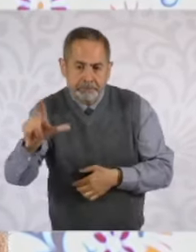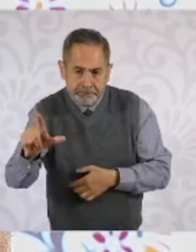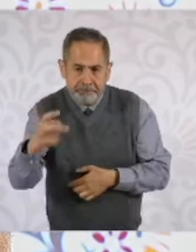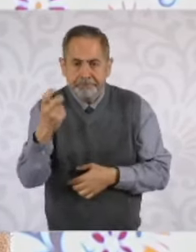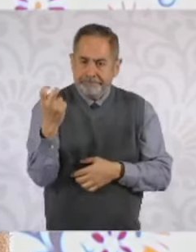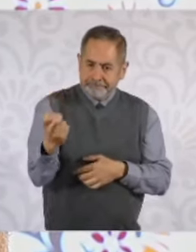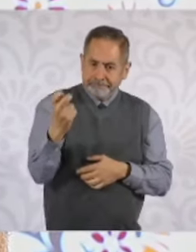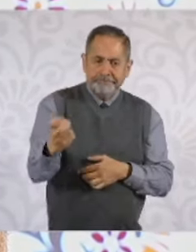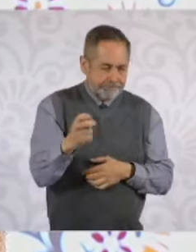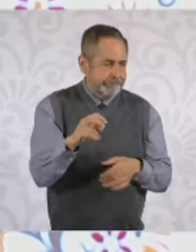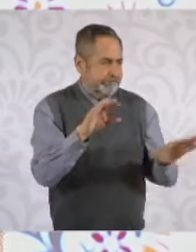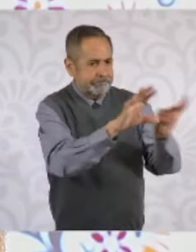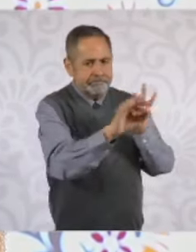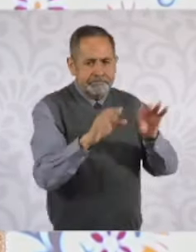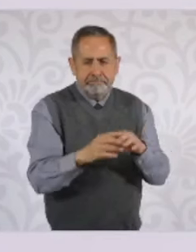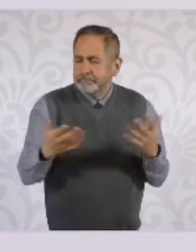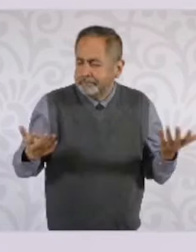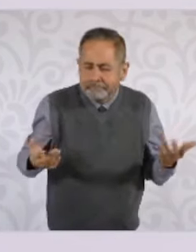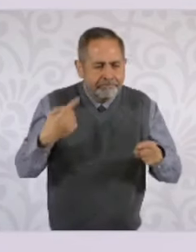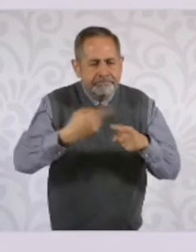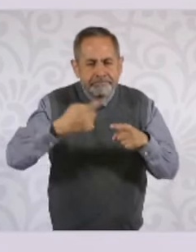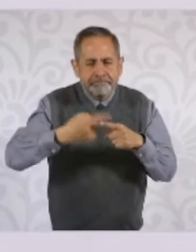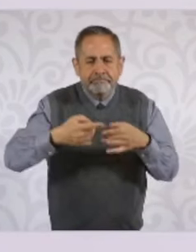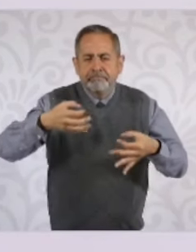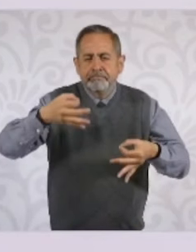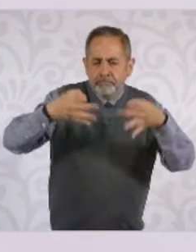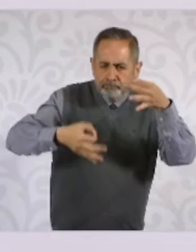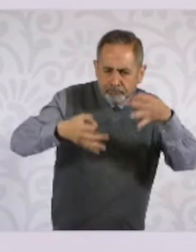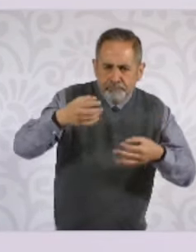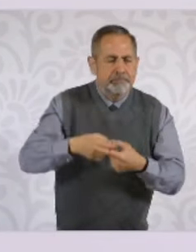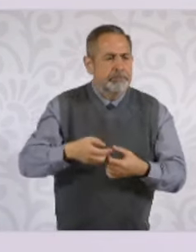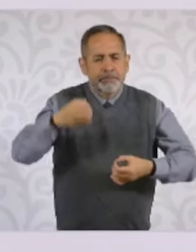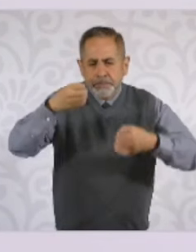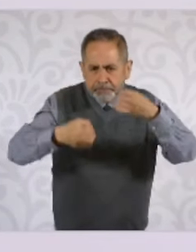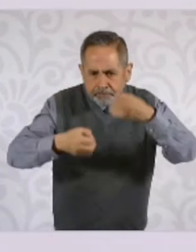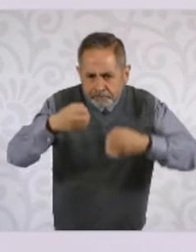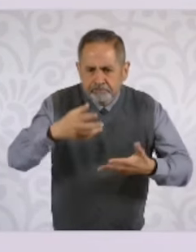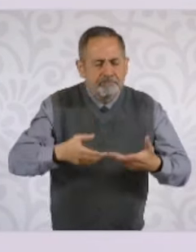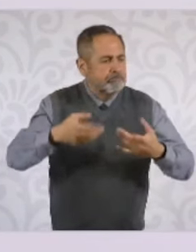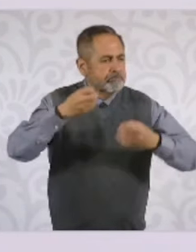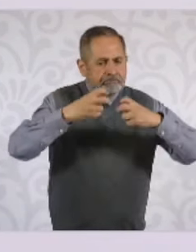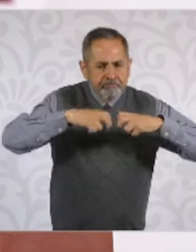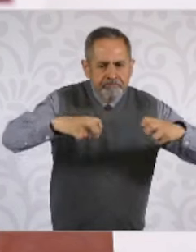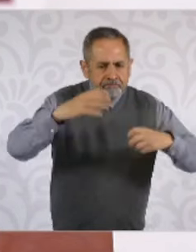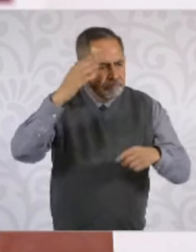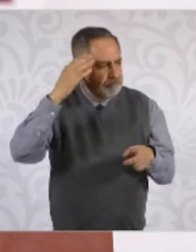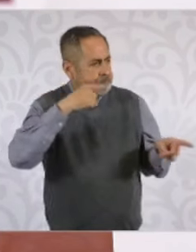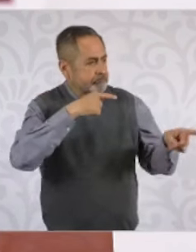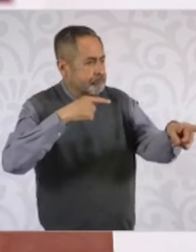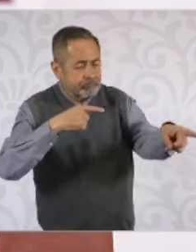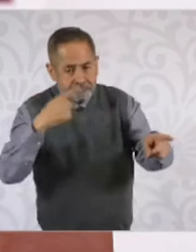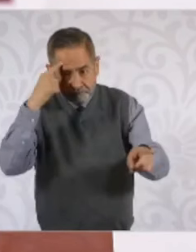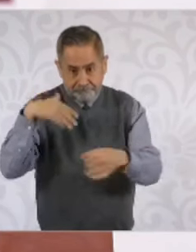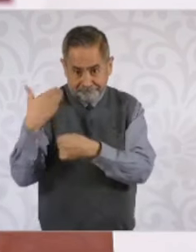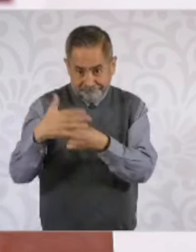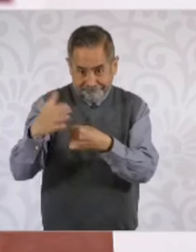son los jueces, magistrados que van a entrar al proceso de